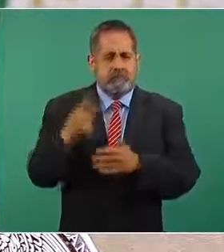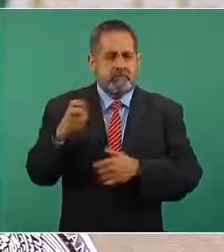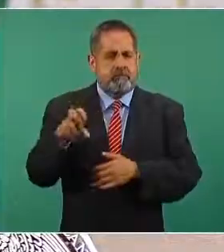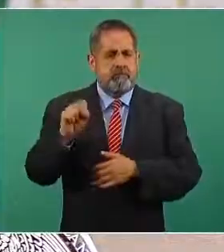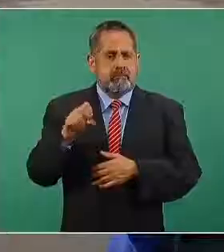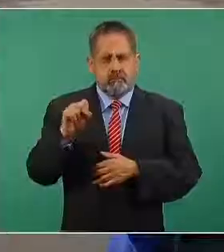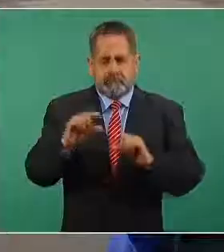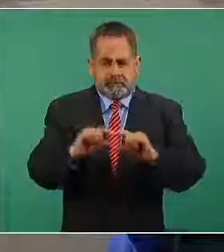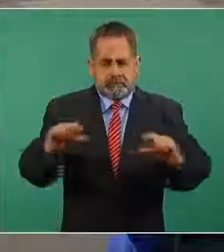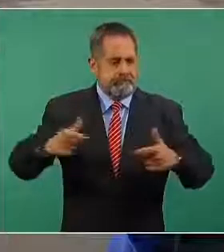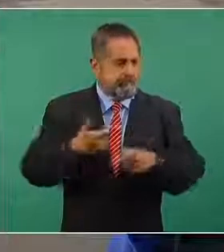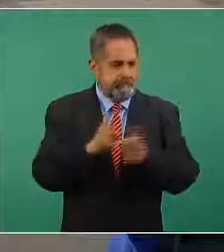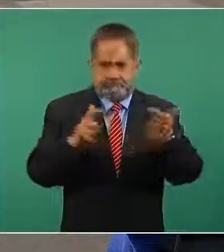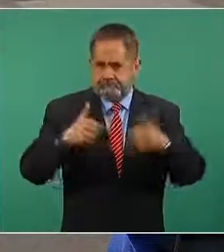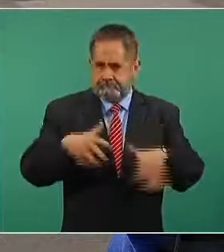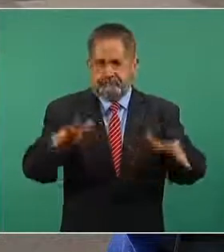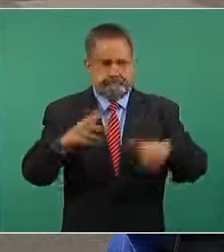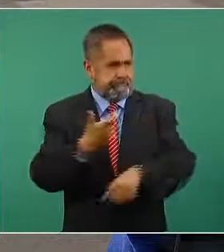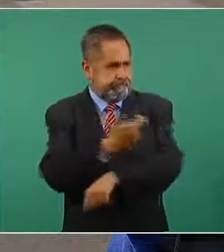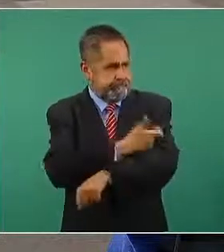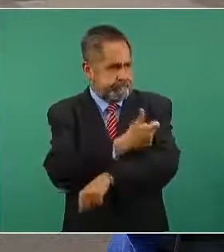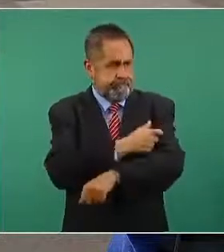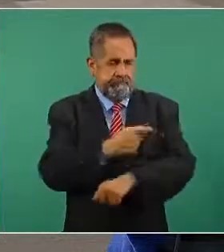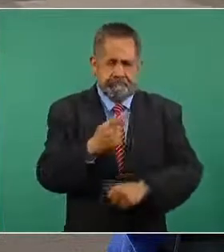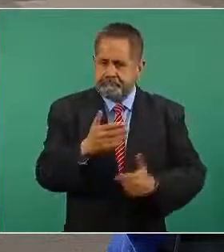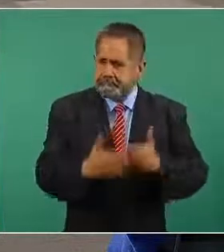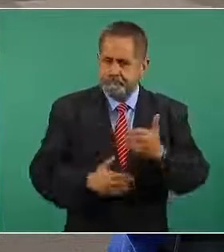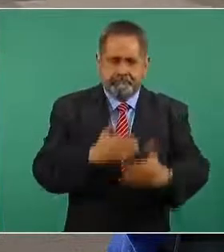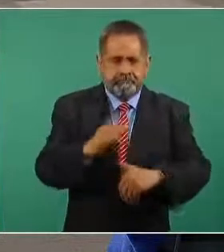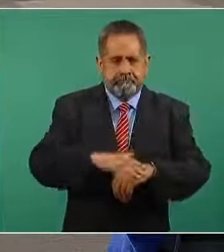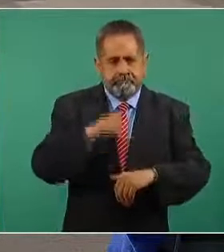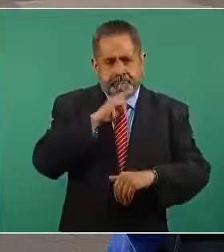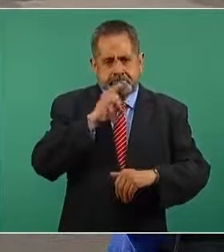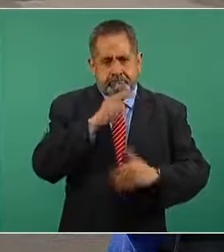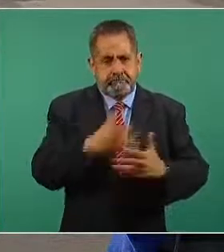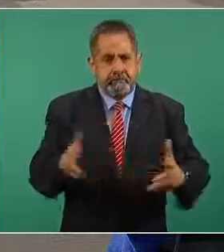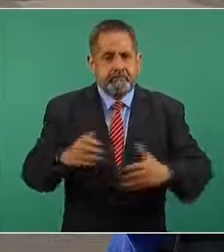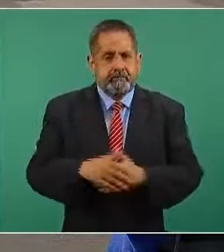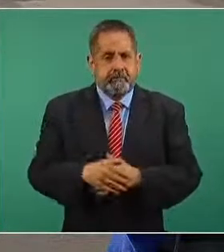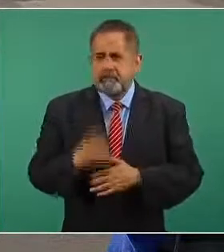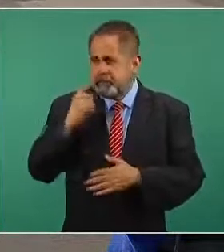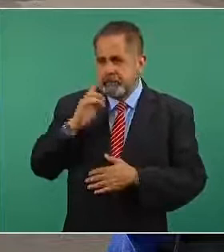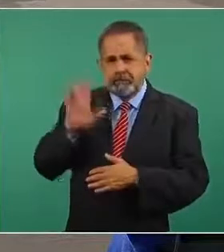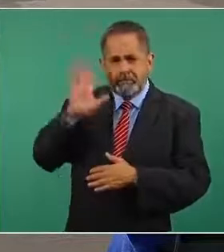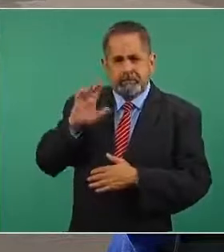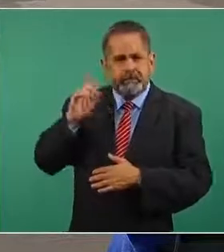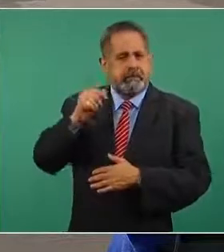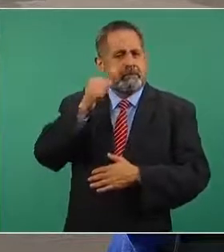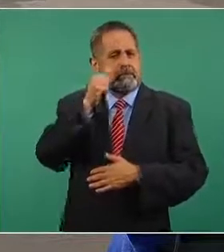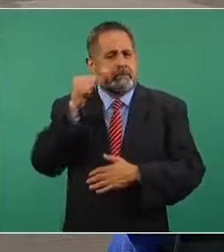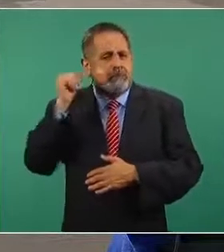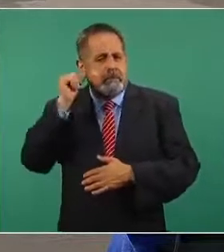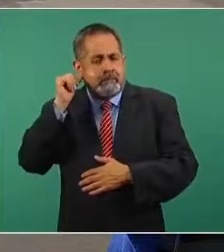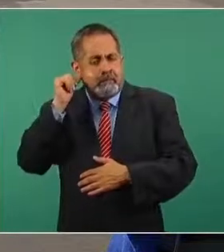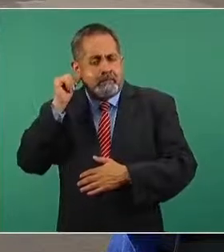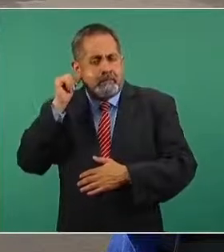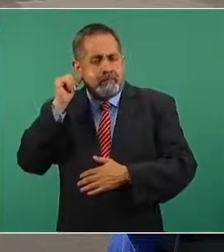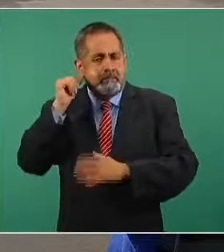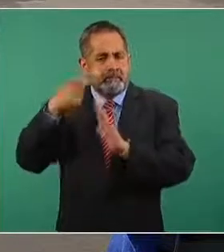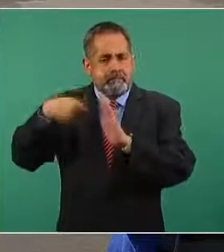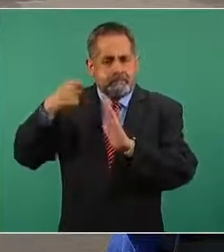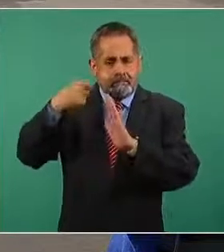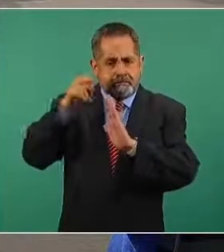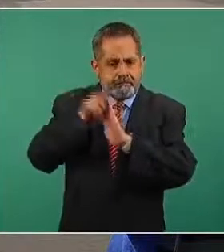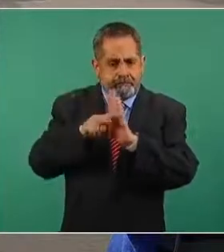432.260 dosis. Y esto nos permitirá seguir avanzando en la vacunación. Me parece que teníamos un video de la llegada de ayer de las vacunas.